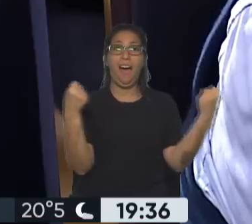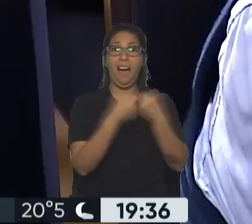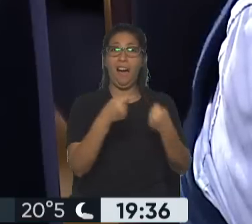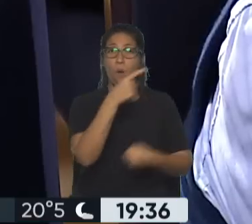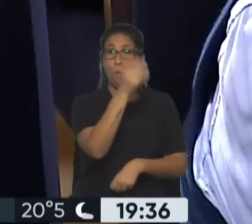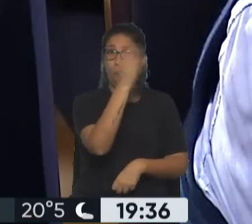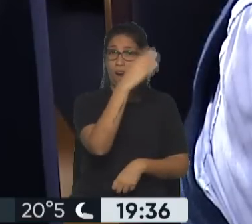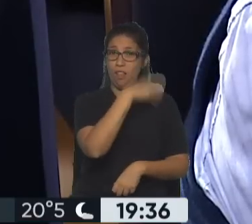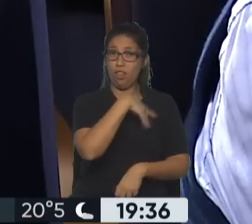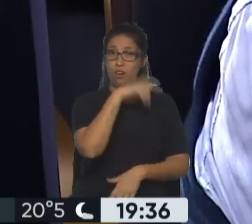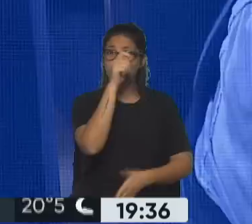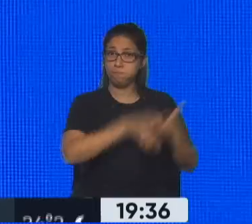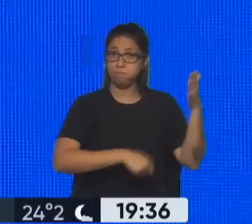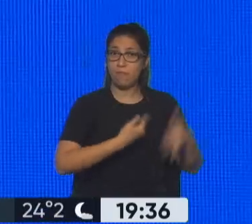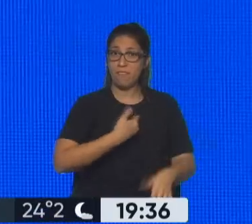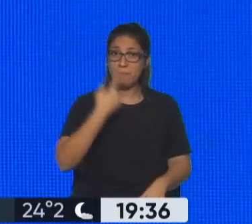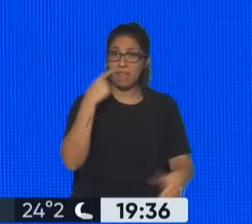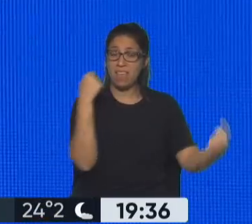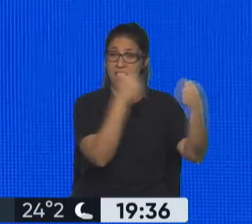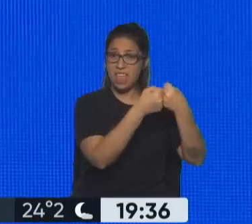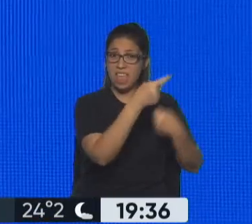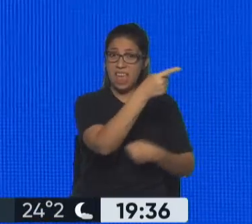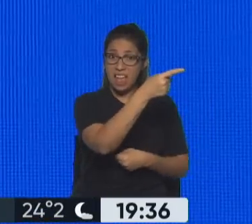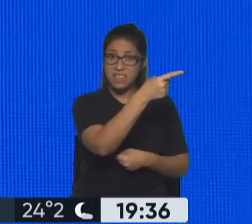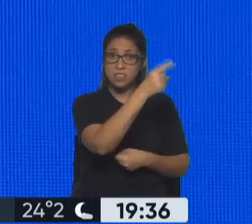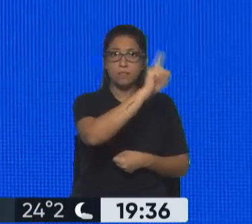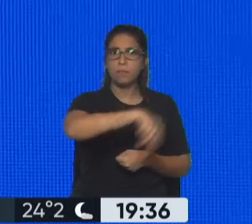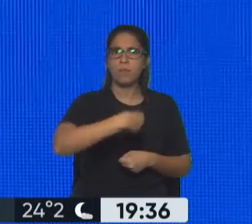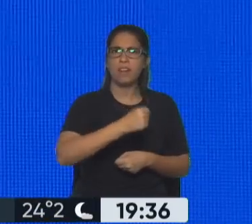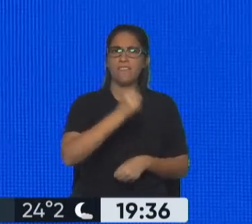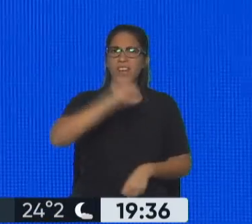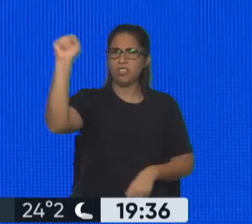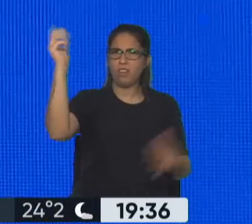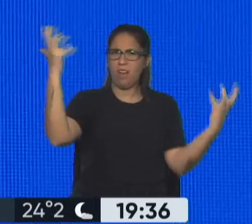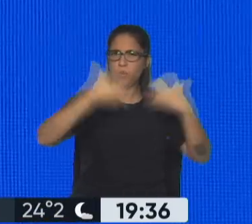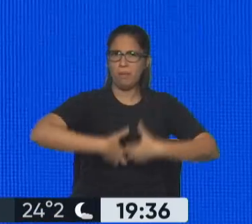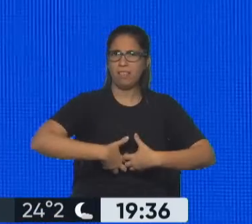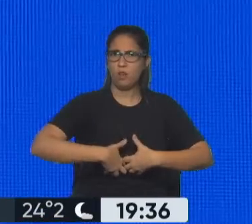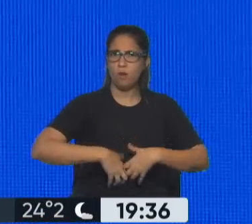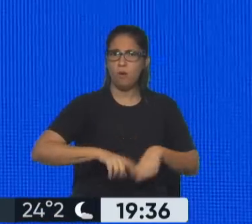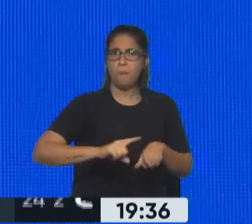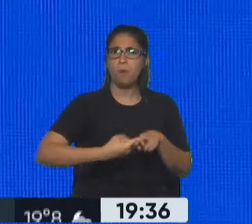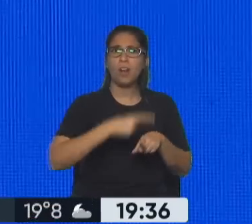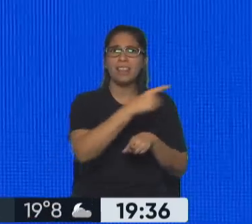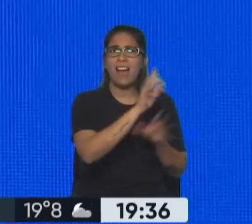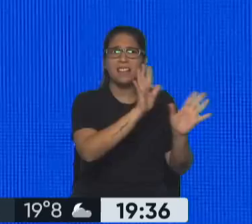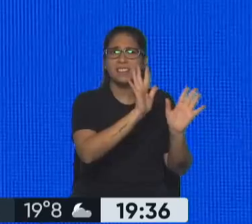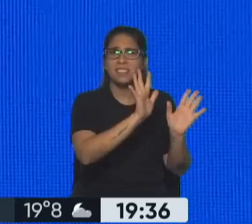que se firmó con el Fondo Monetario Internacional es inflacionario, porque es una política